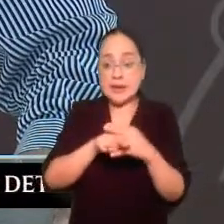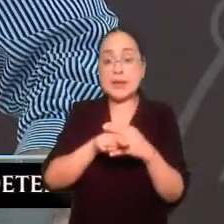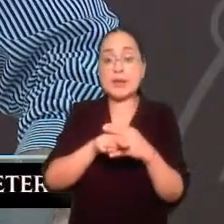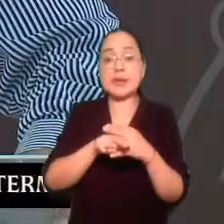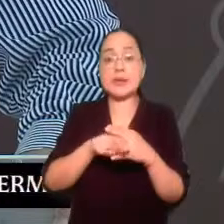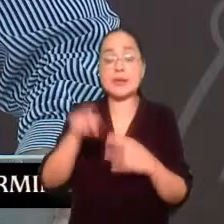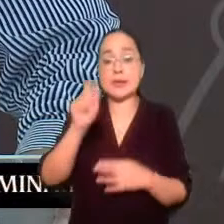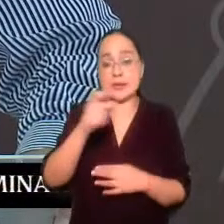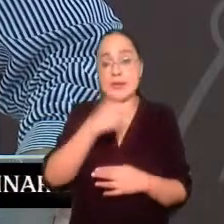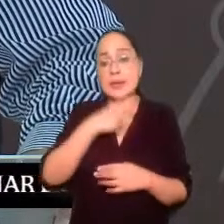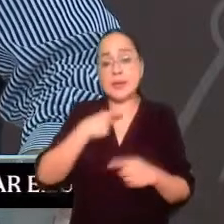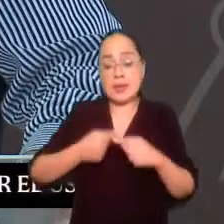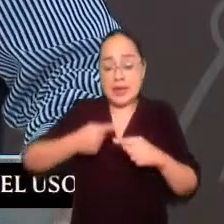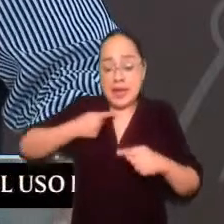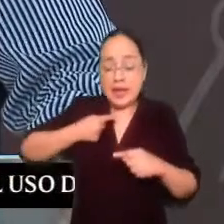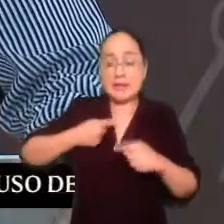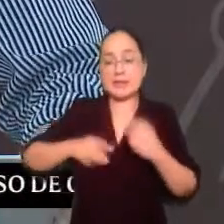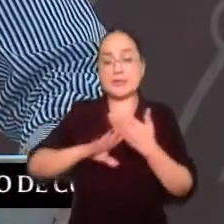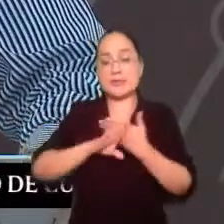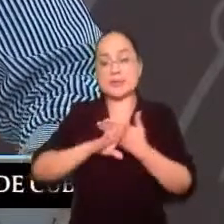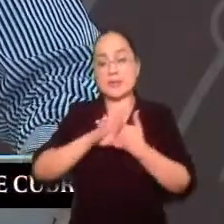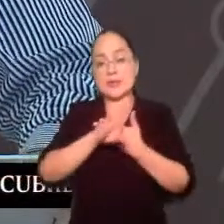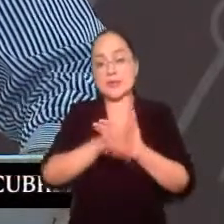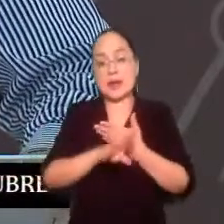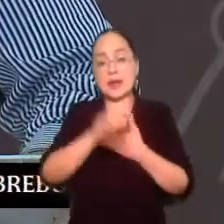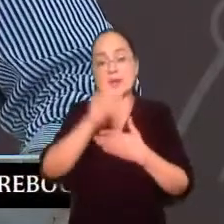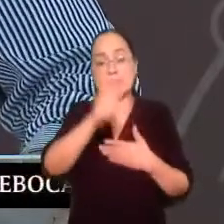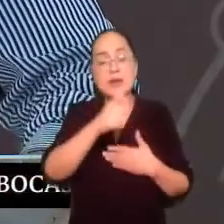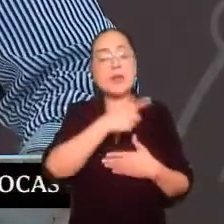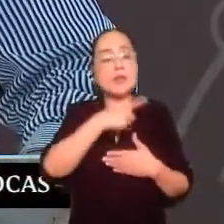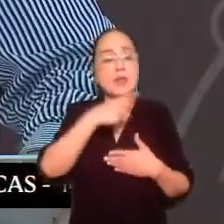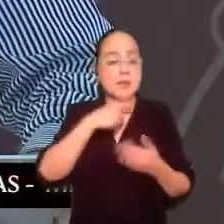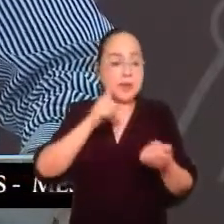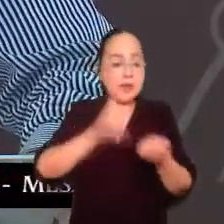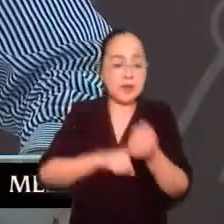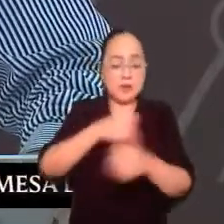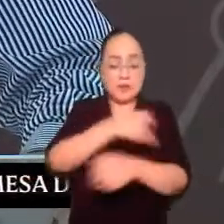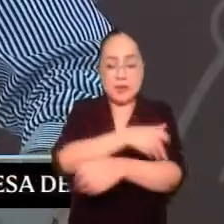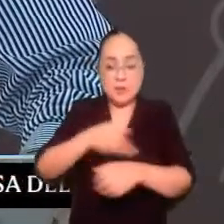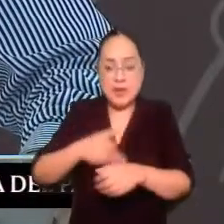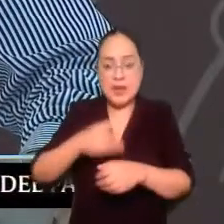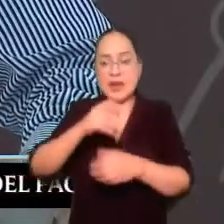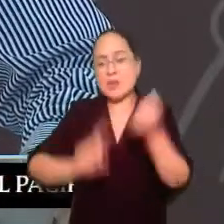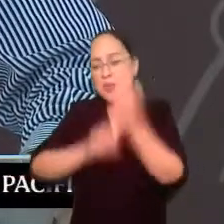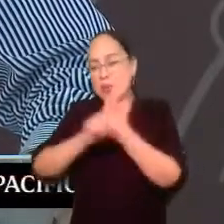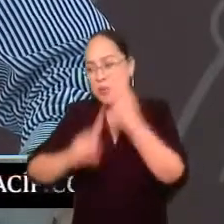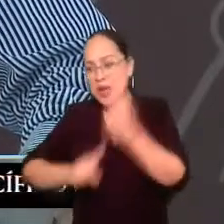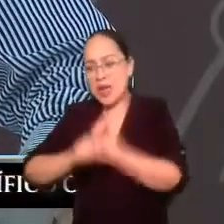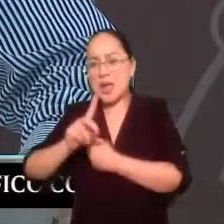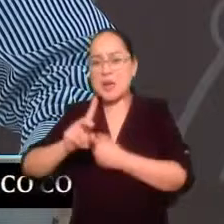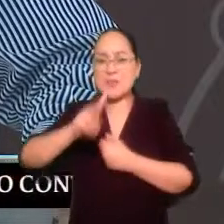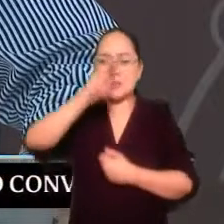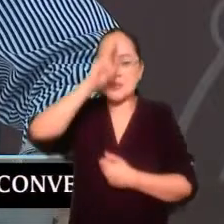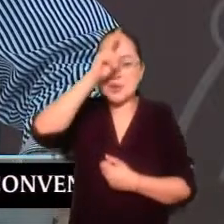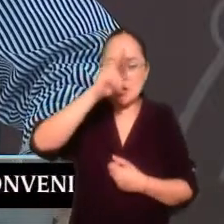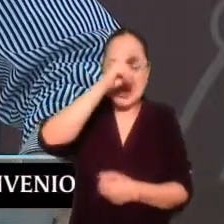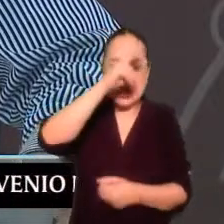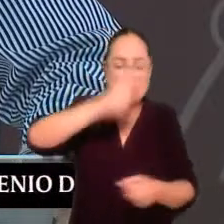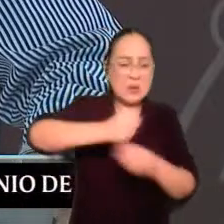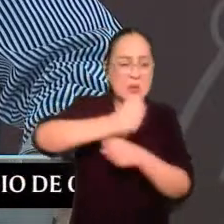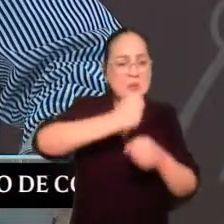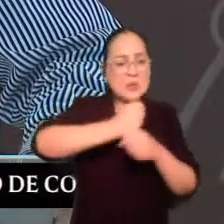prevenirlo. ¿Cómo? Previniendo la violencia intrafamiliar. Ese es el tema central, porque ahí es donde fundamentalmente se da.